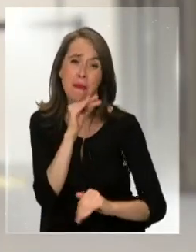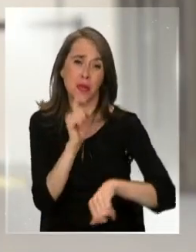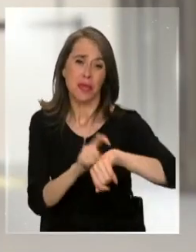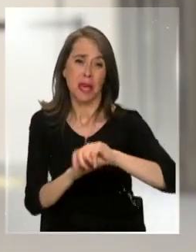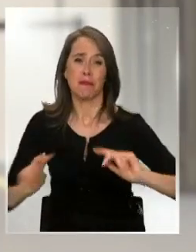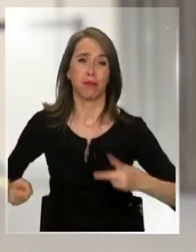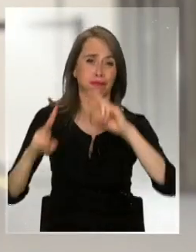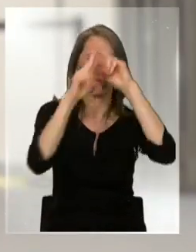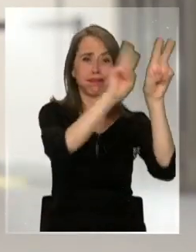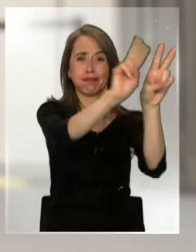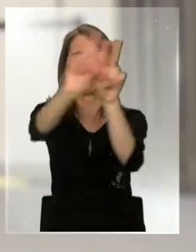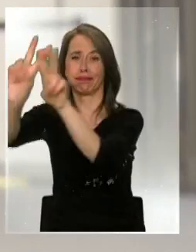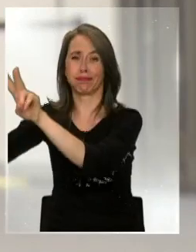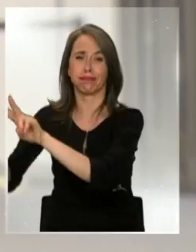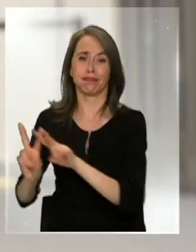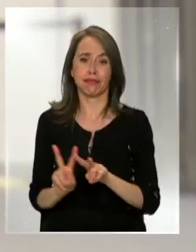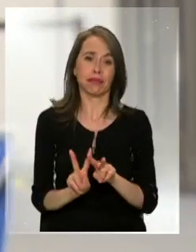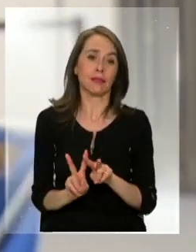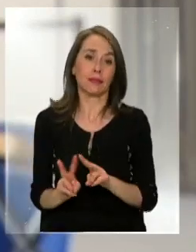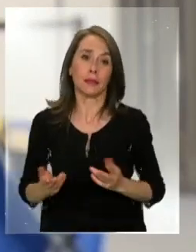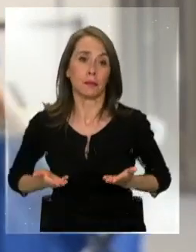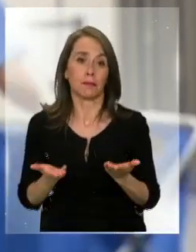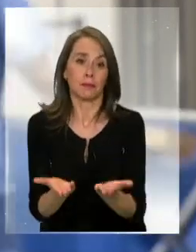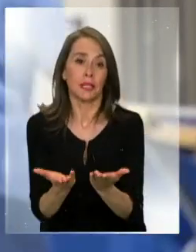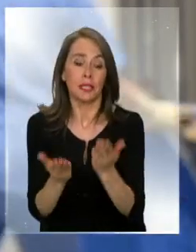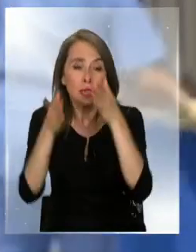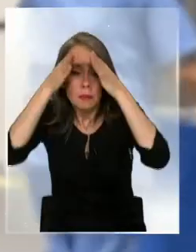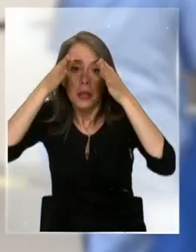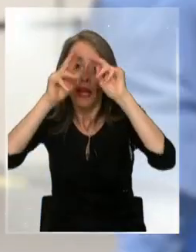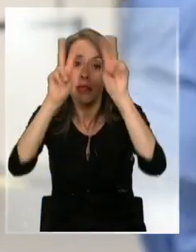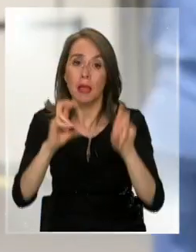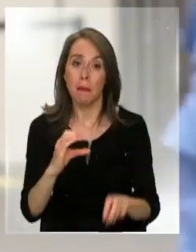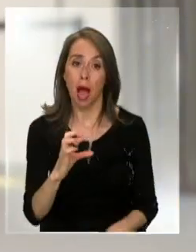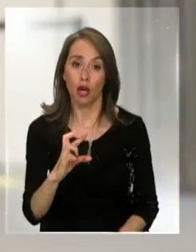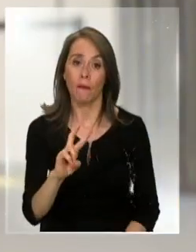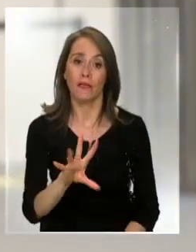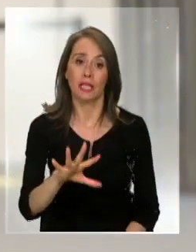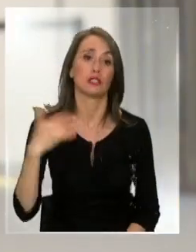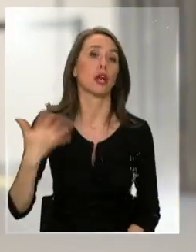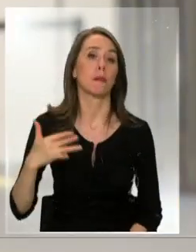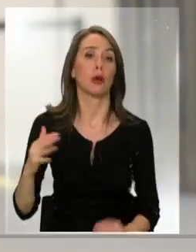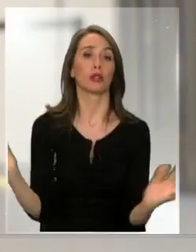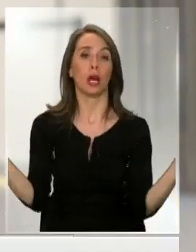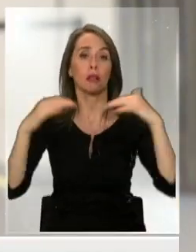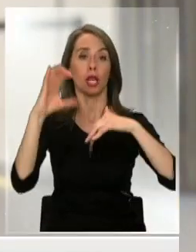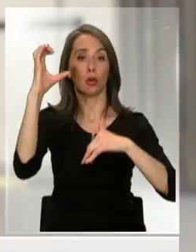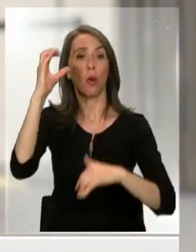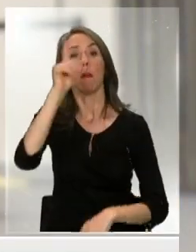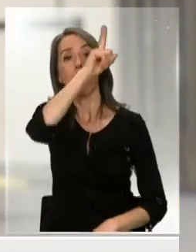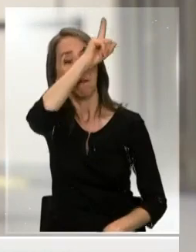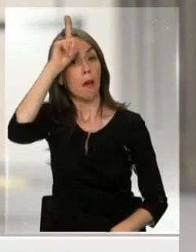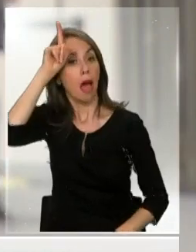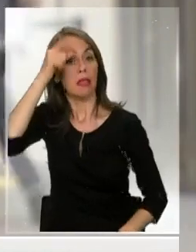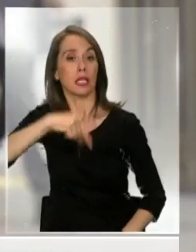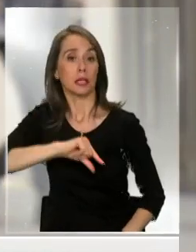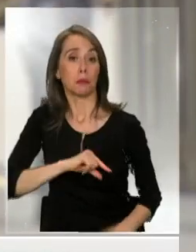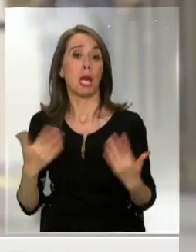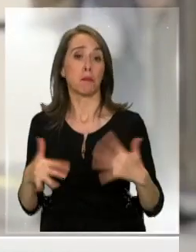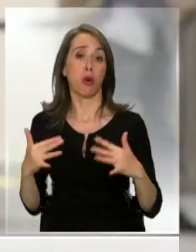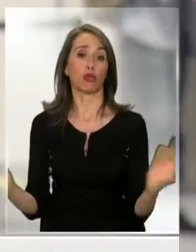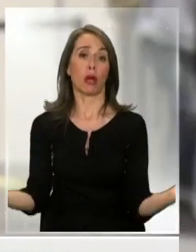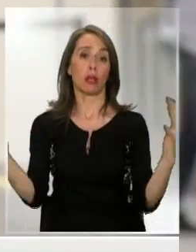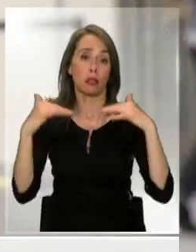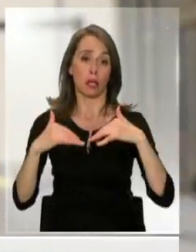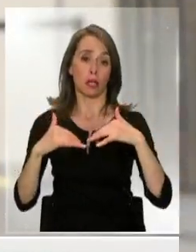tiempos y ponernos en el tema, comprender la importancia de esta cumbre para Madrid y para España, sobre